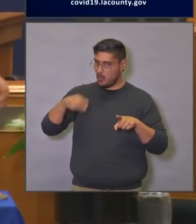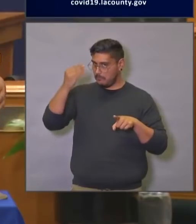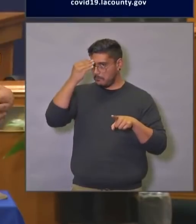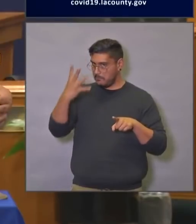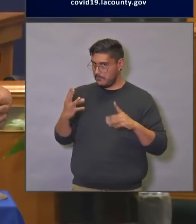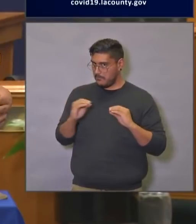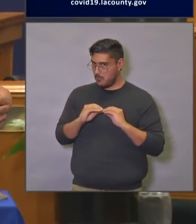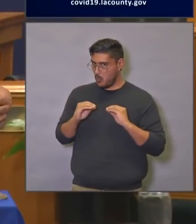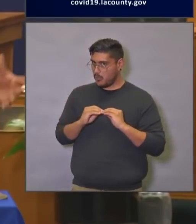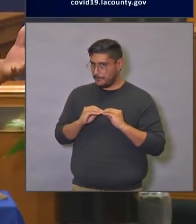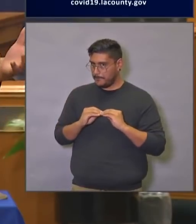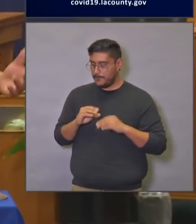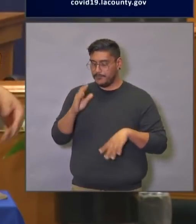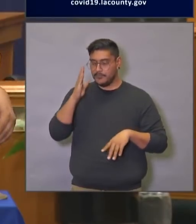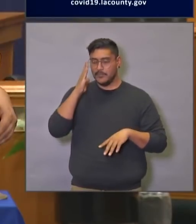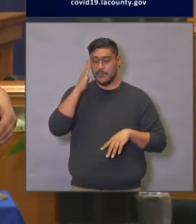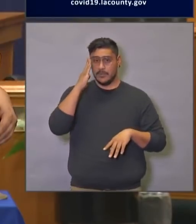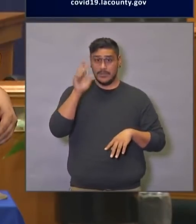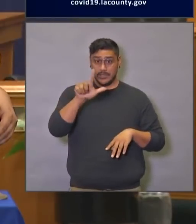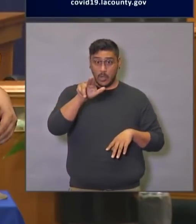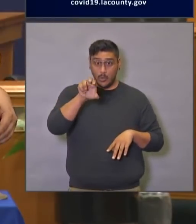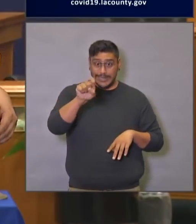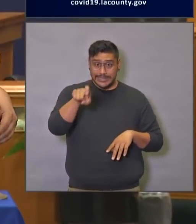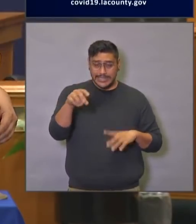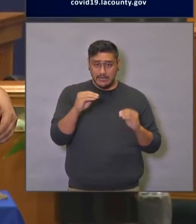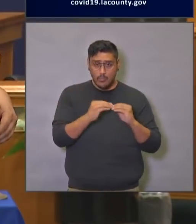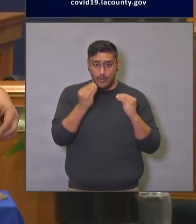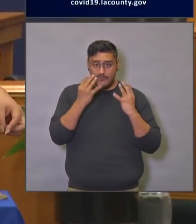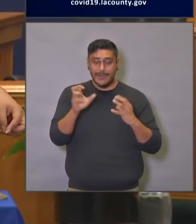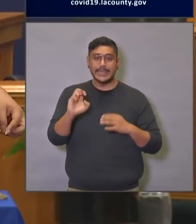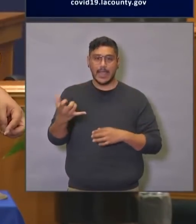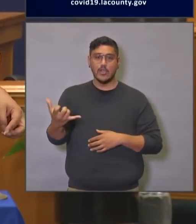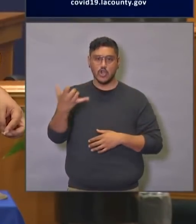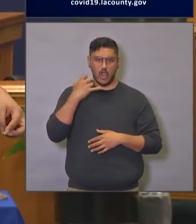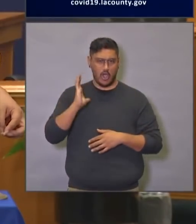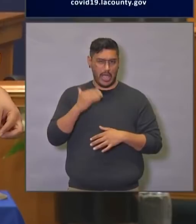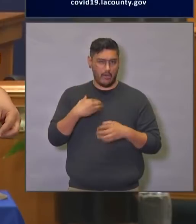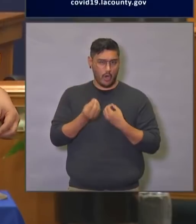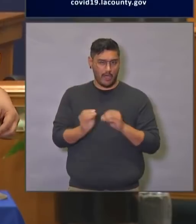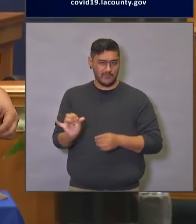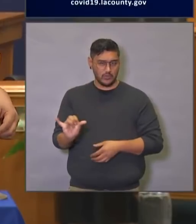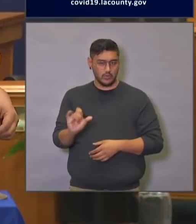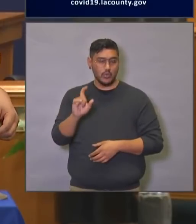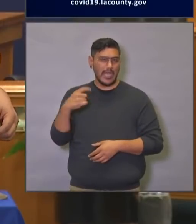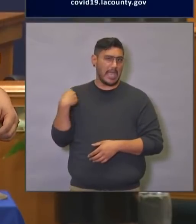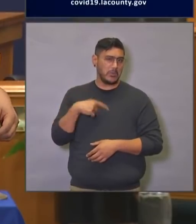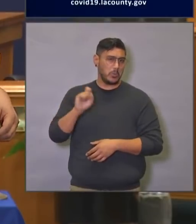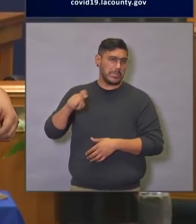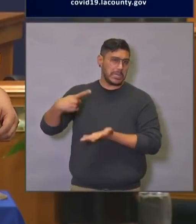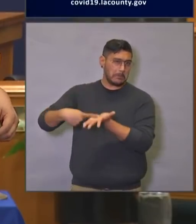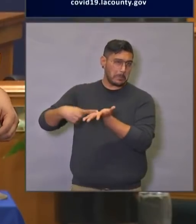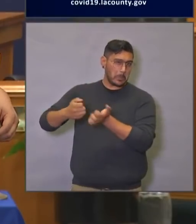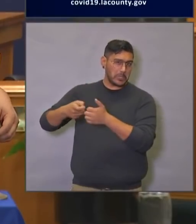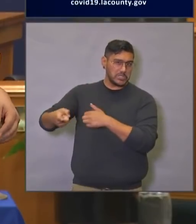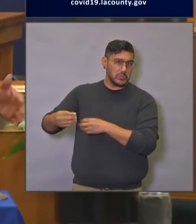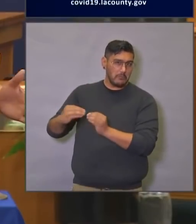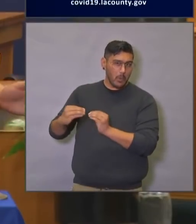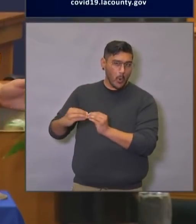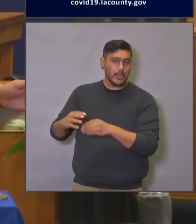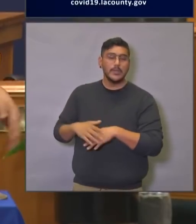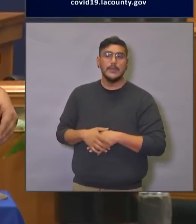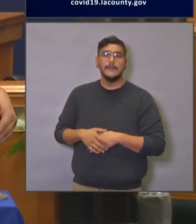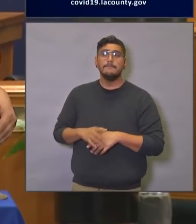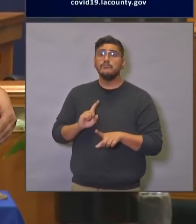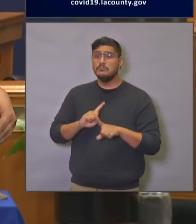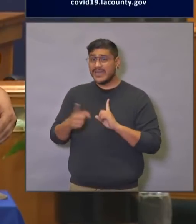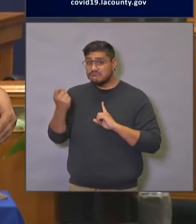que, y Luis, si necesitas más información, puedes llamar a nuestra oficina para que demos más detalles. Pero es